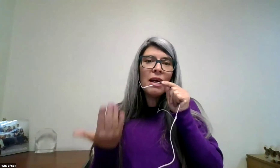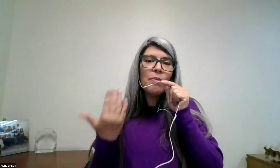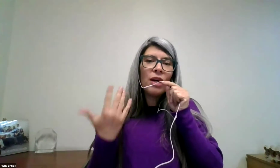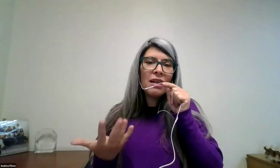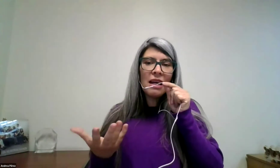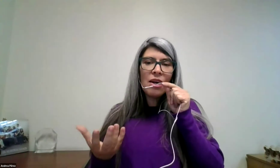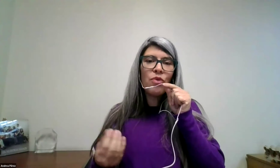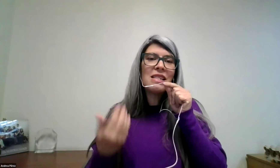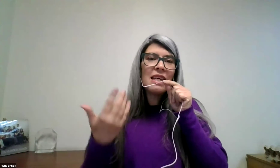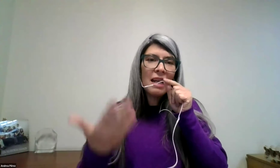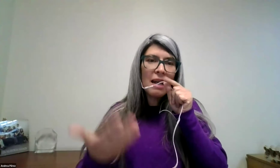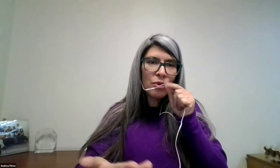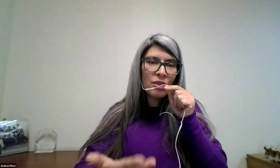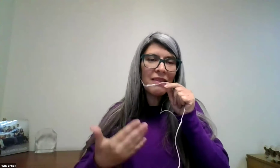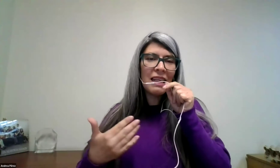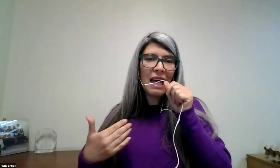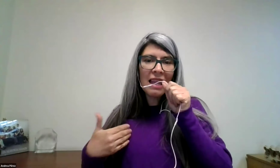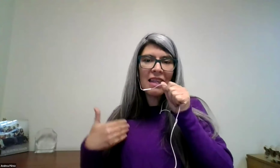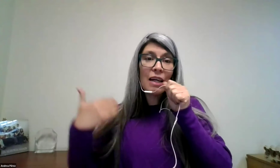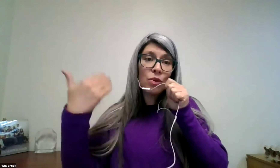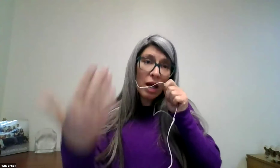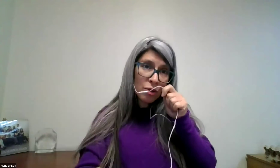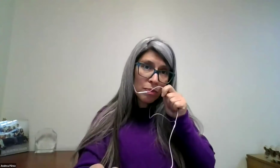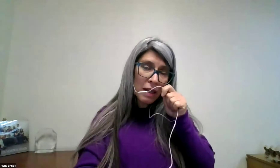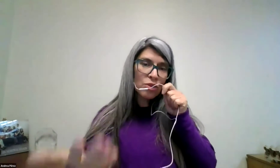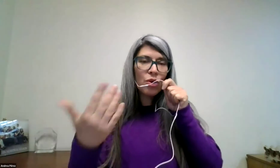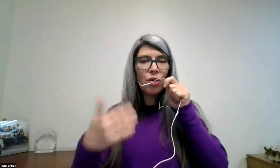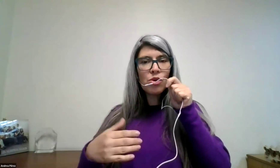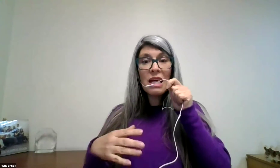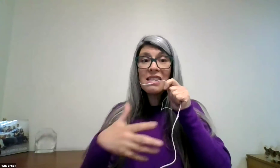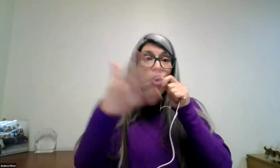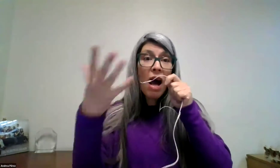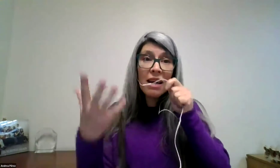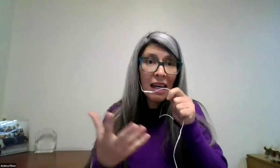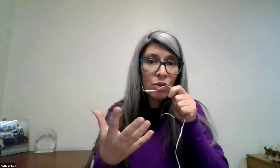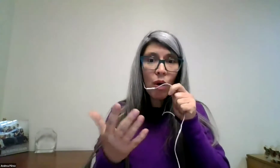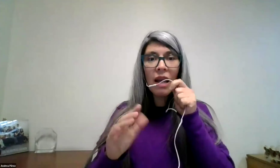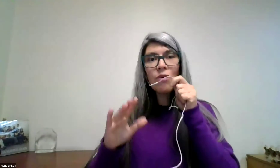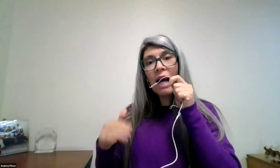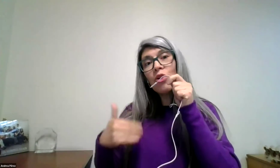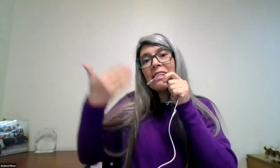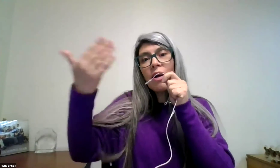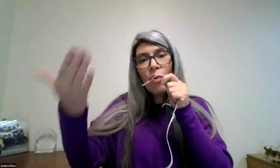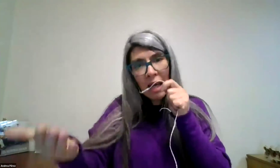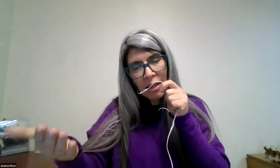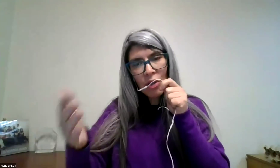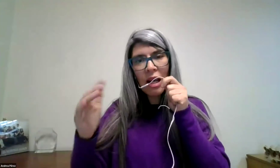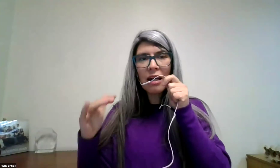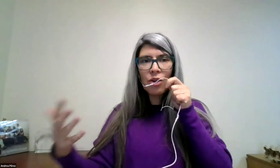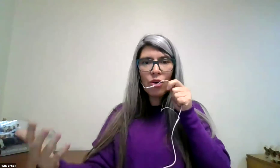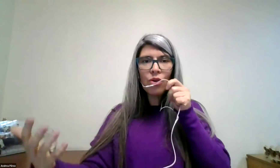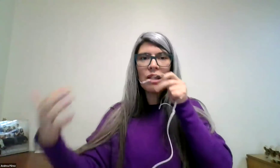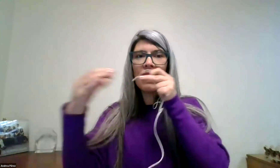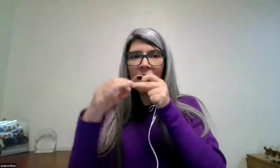pero poder ofrecer la posibilidad de interactuar con pares sordos. Si no hay en la escuela, buscar otras escuelas dentro